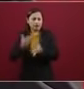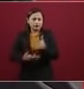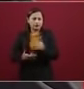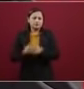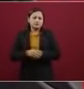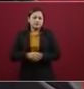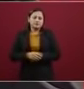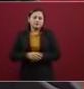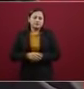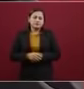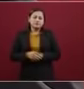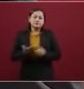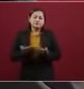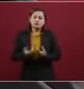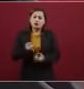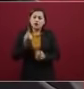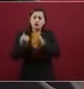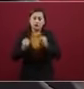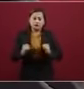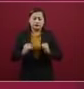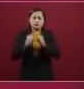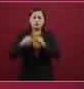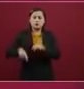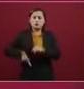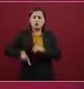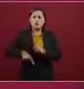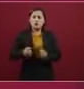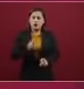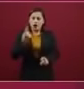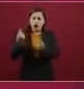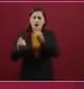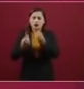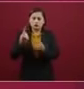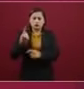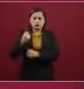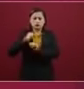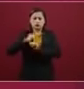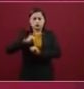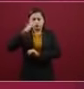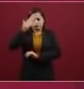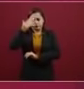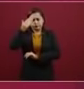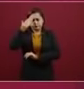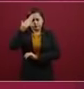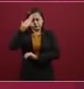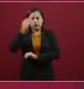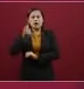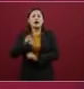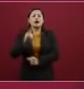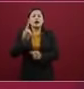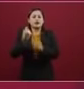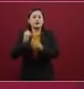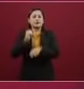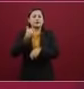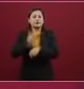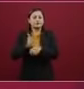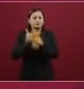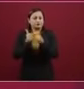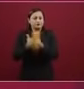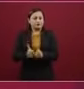en las dependencias quienes se quedaron, que tienen malas costumbres, pero poco a